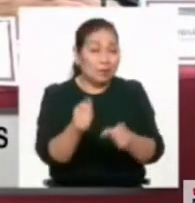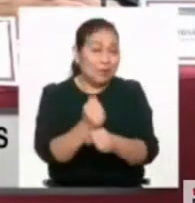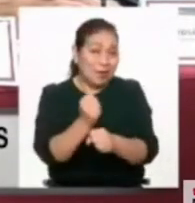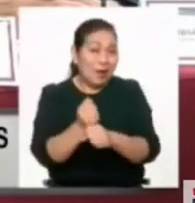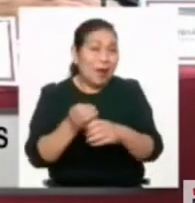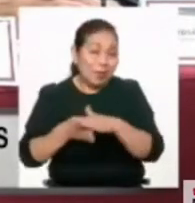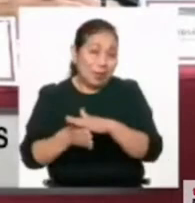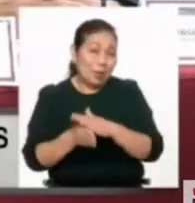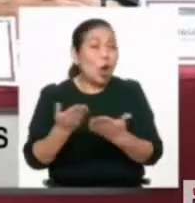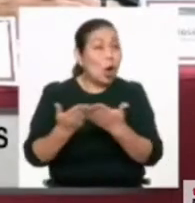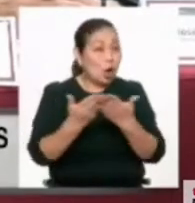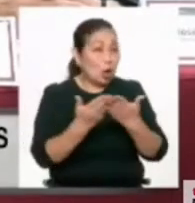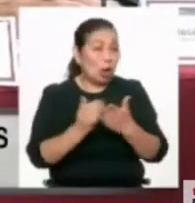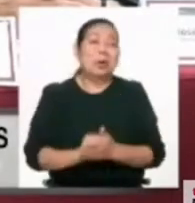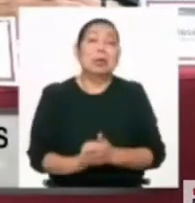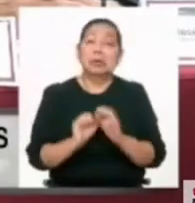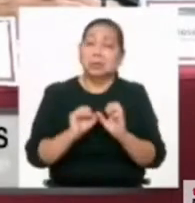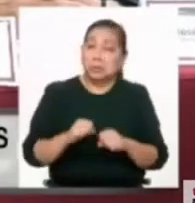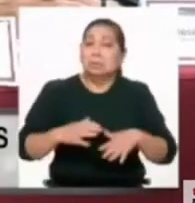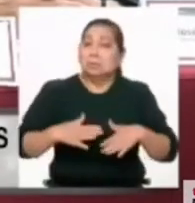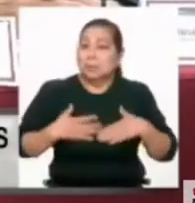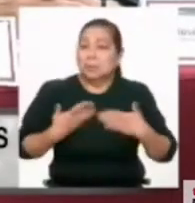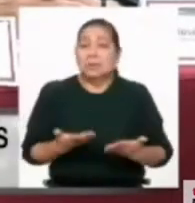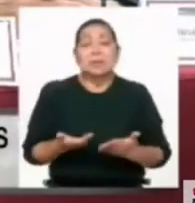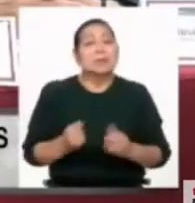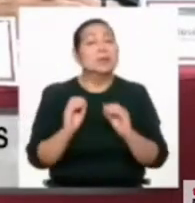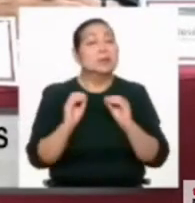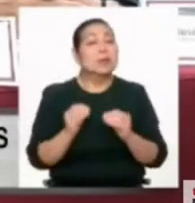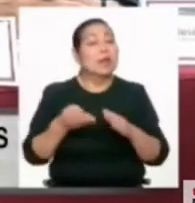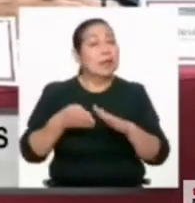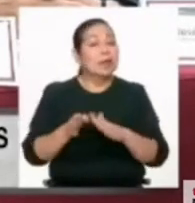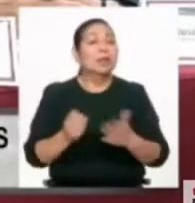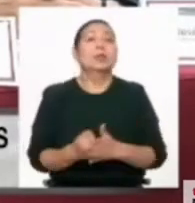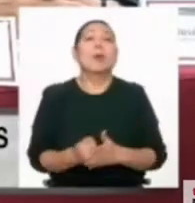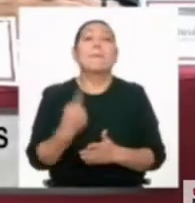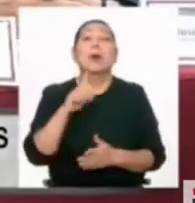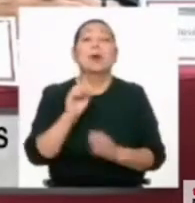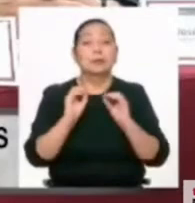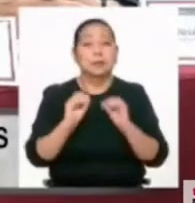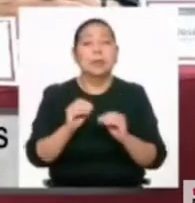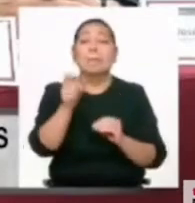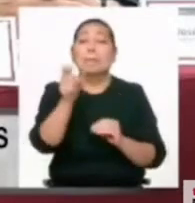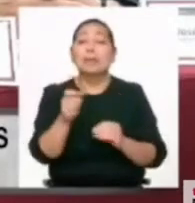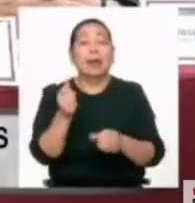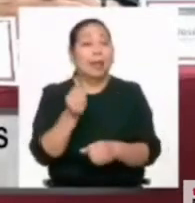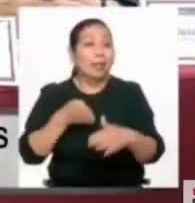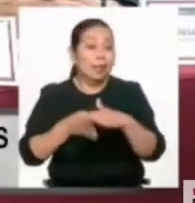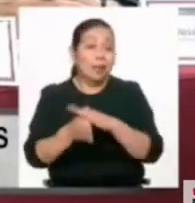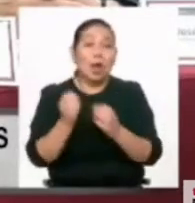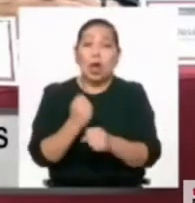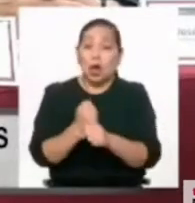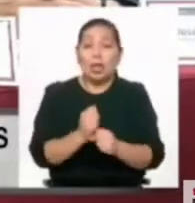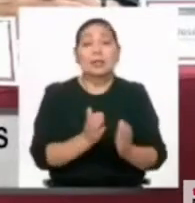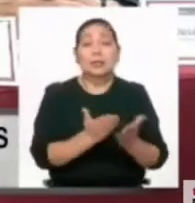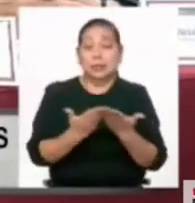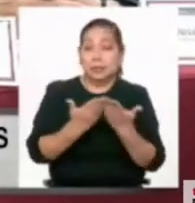trabajadores y principalmente tener la posibilidad ya de que se consideren dentro de su cuadro para asignación de personal. Y luego,